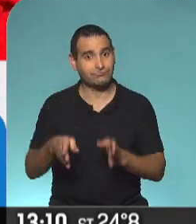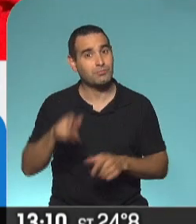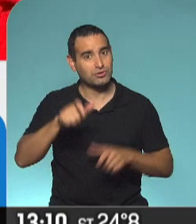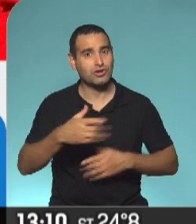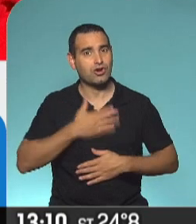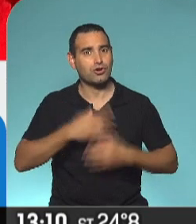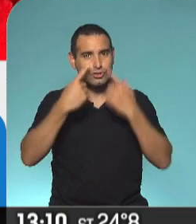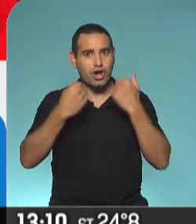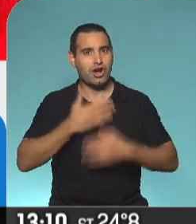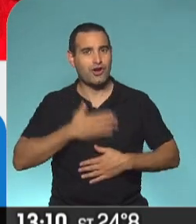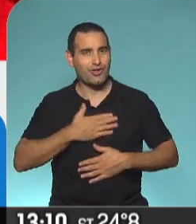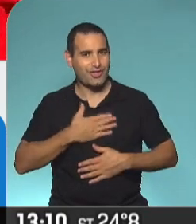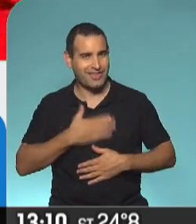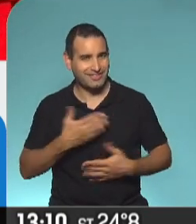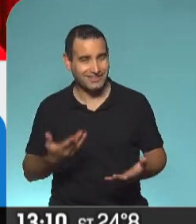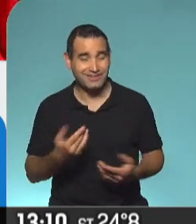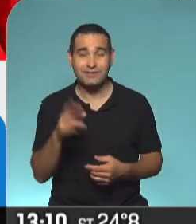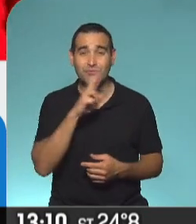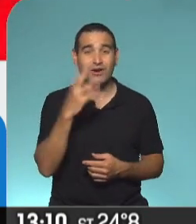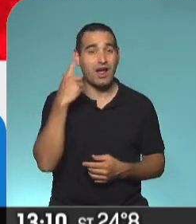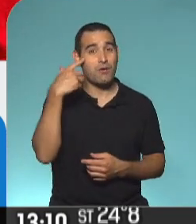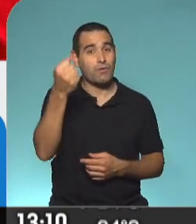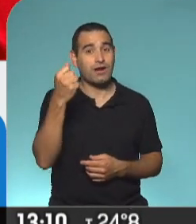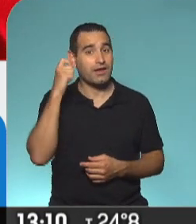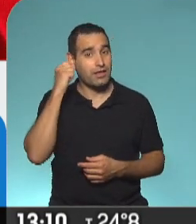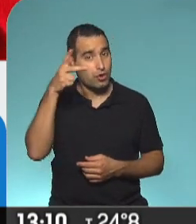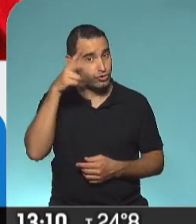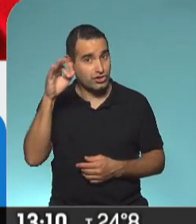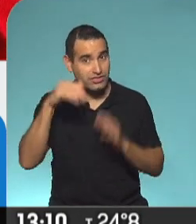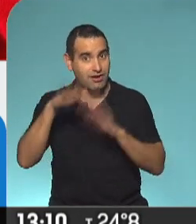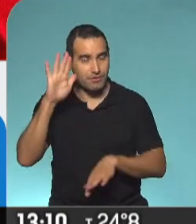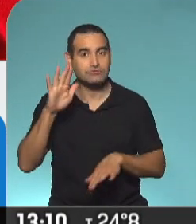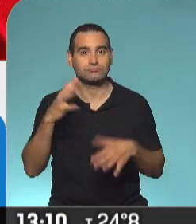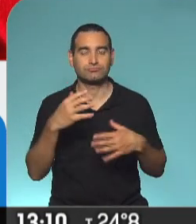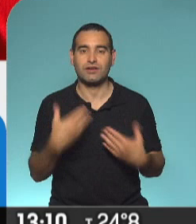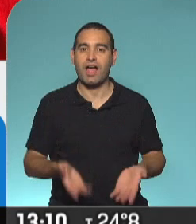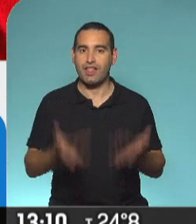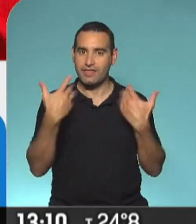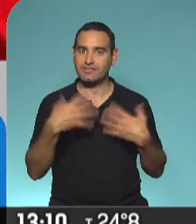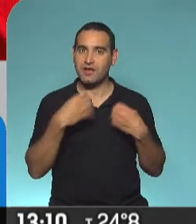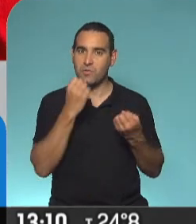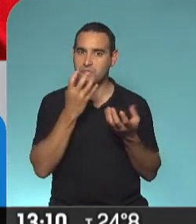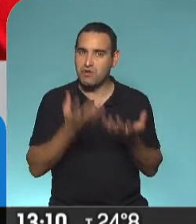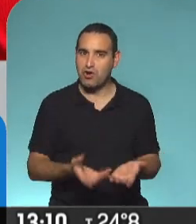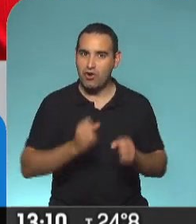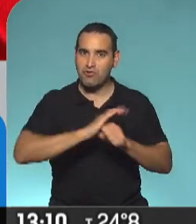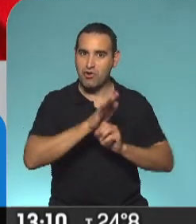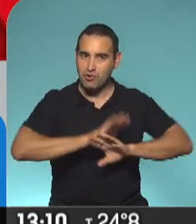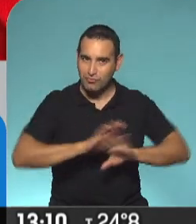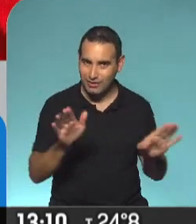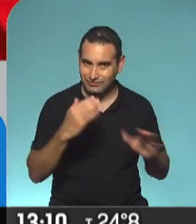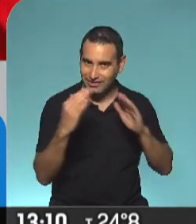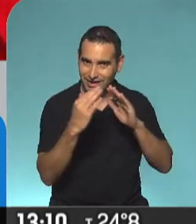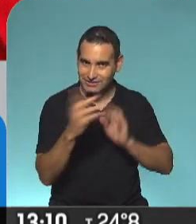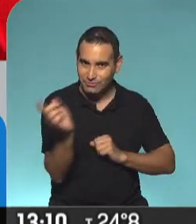de alegría, doctora. Sí, una abuela de más de 80 años fue dada de alta y peleó contra el COVID y hoy está en su casa. Sí,